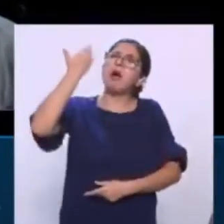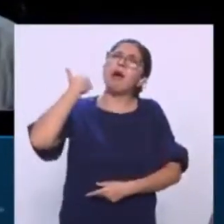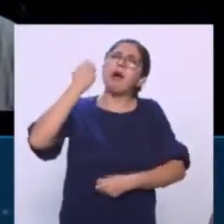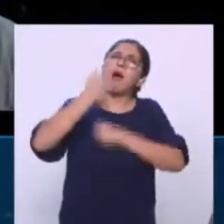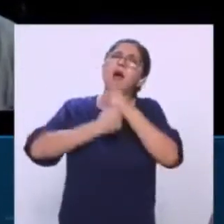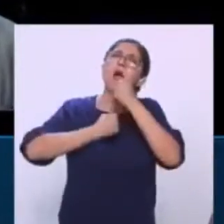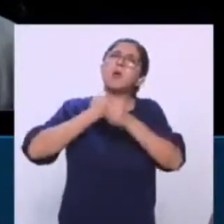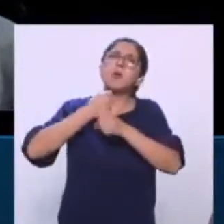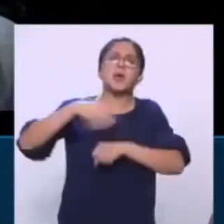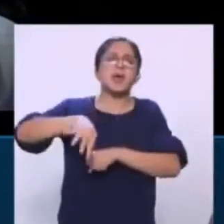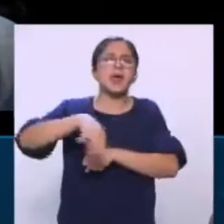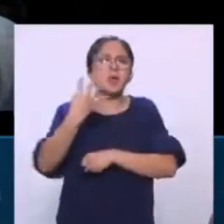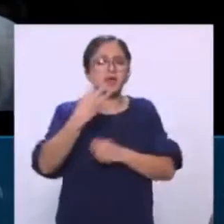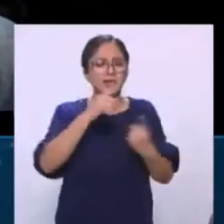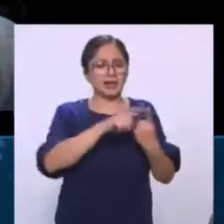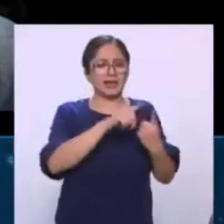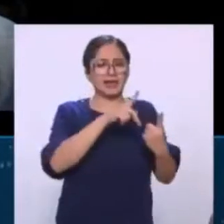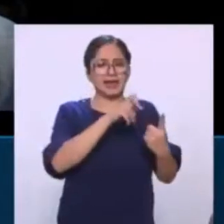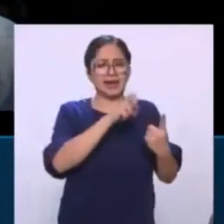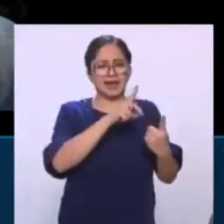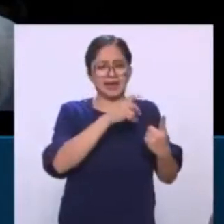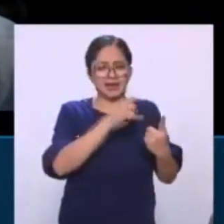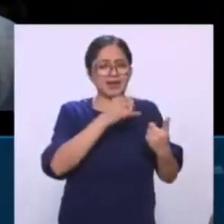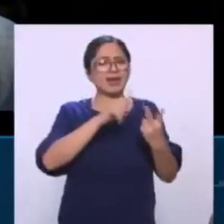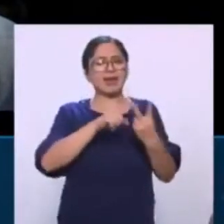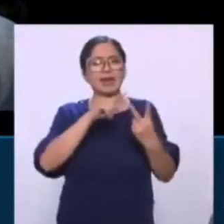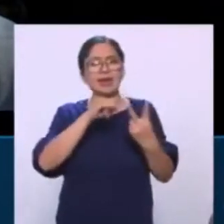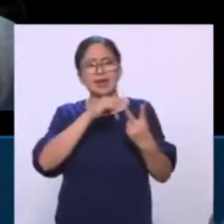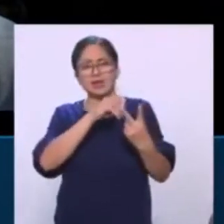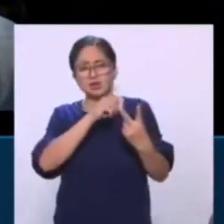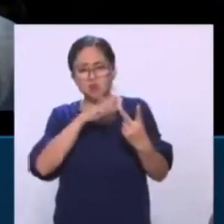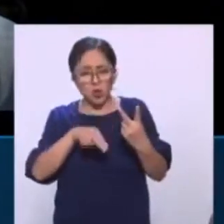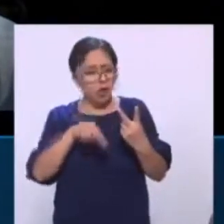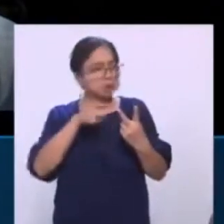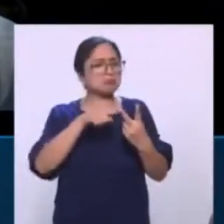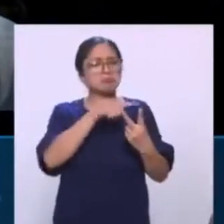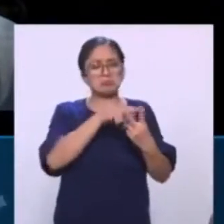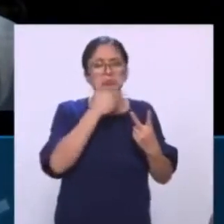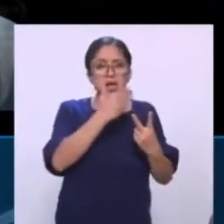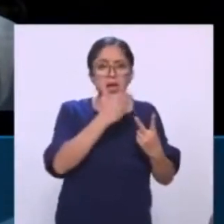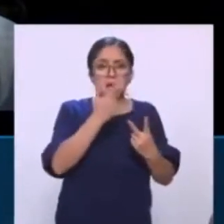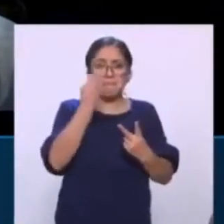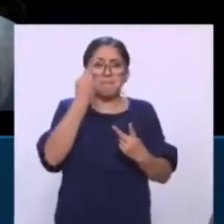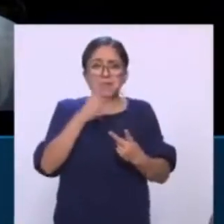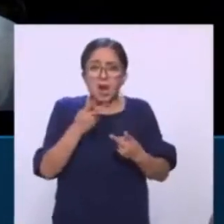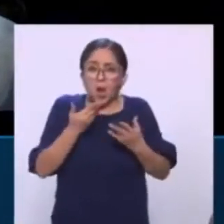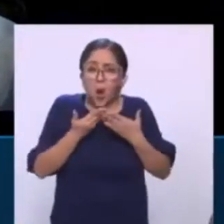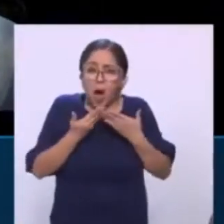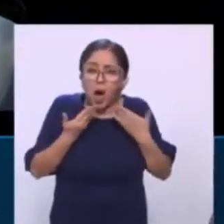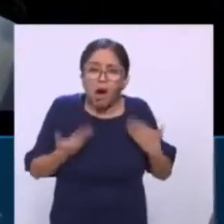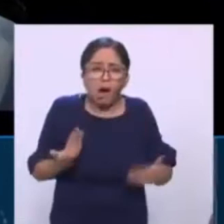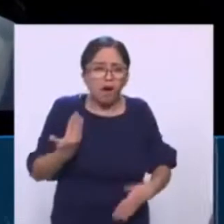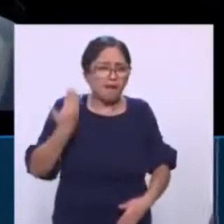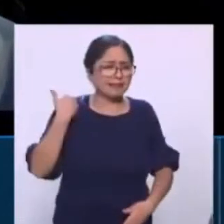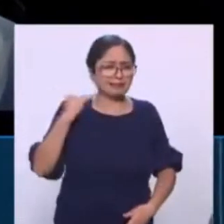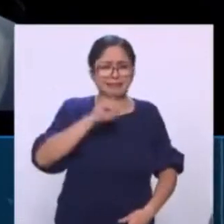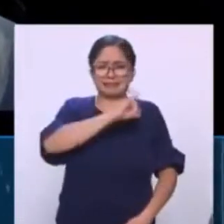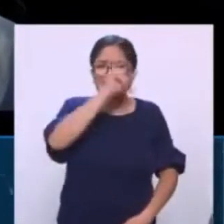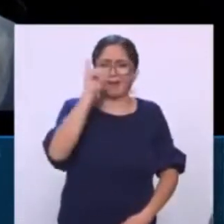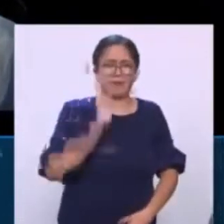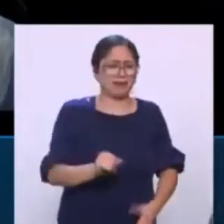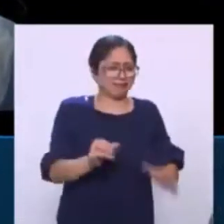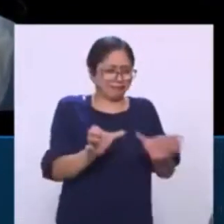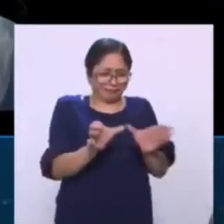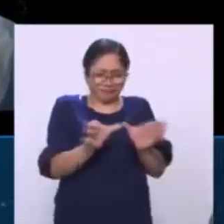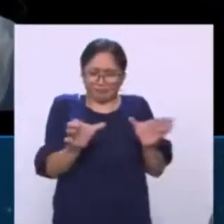elección entre Kennedy y Nixon, y nunca había visto el grado de polarización en la atmósfera de